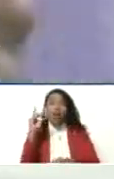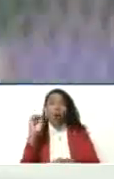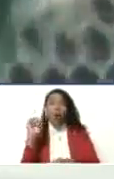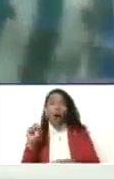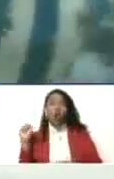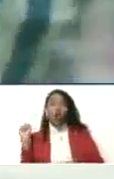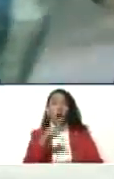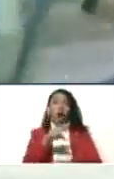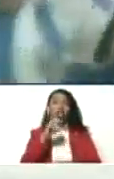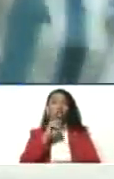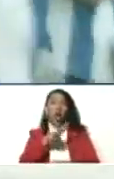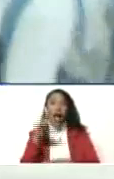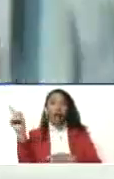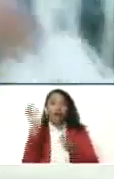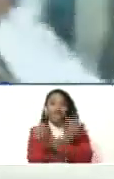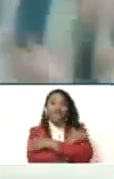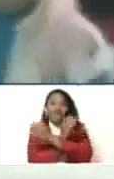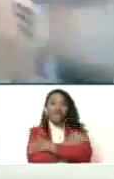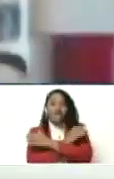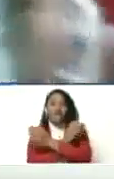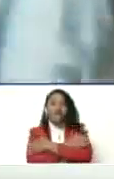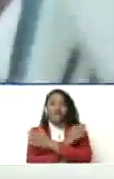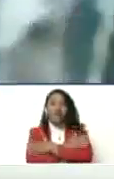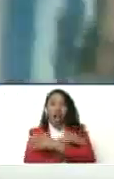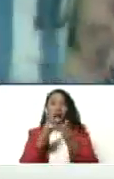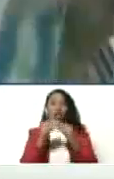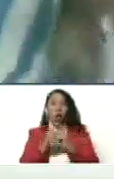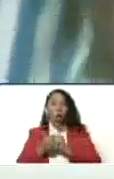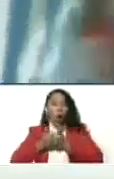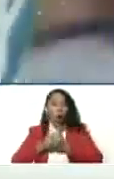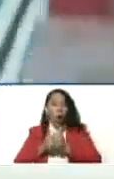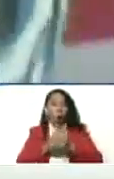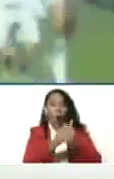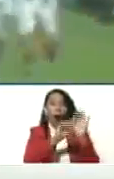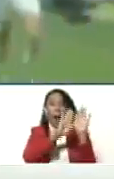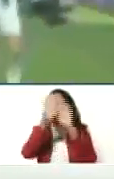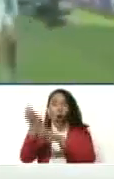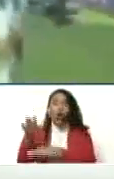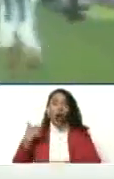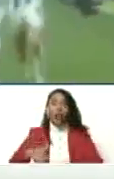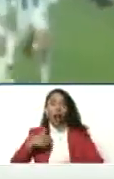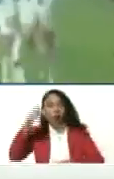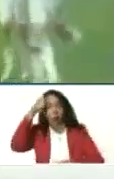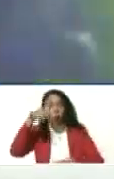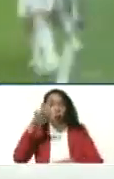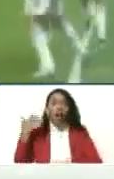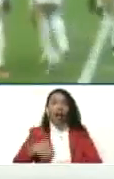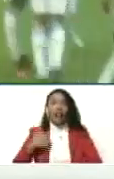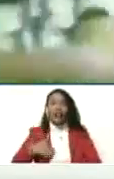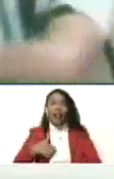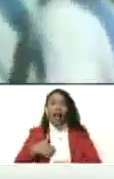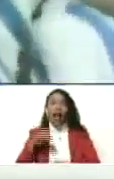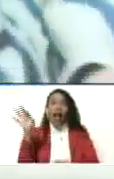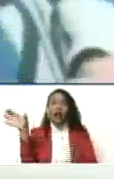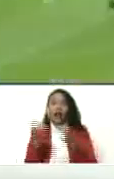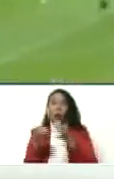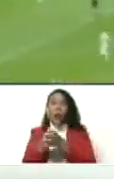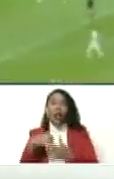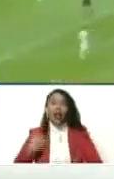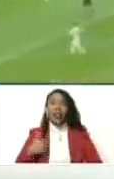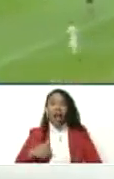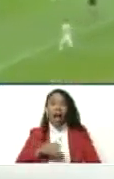de verdad. Mis felicitaciones, pues. A todos los seguidores y seguidoras de Argentina, al pueblo argentino, a la selección argentina